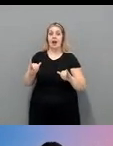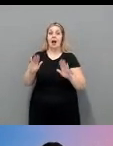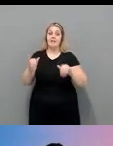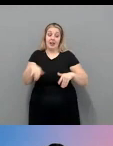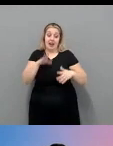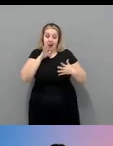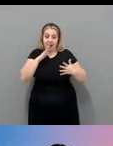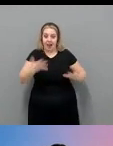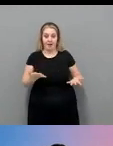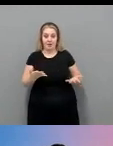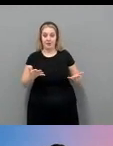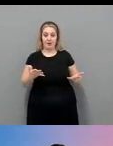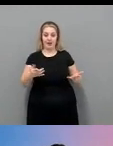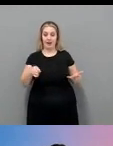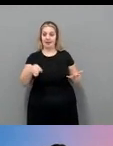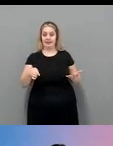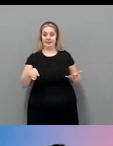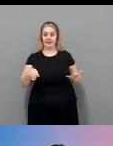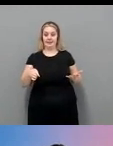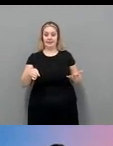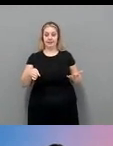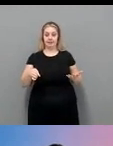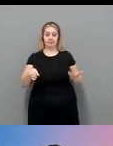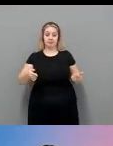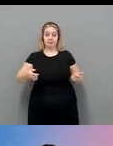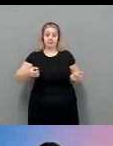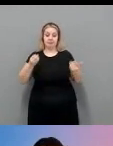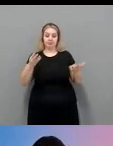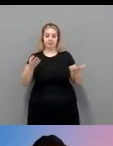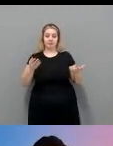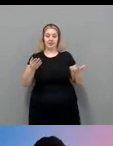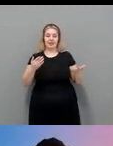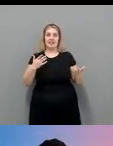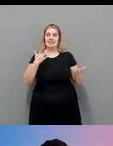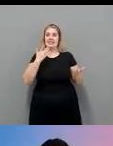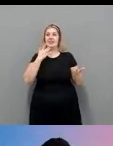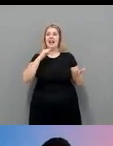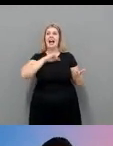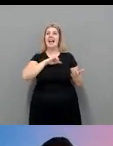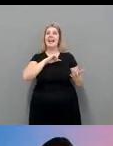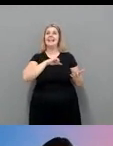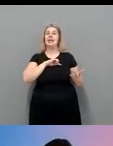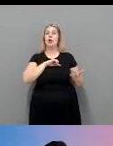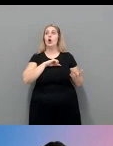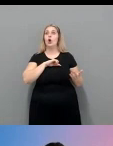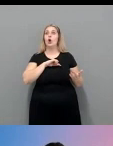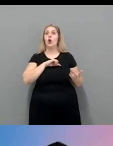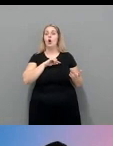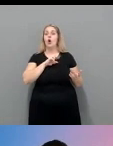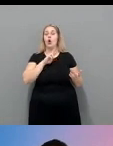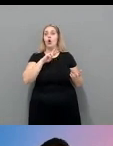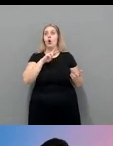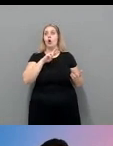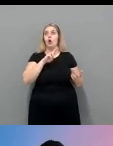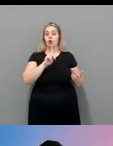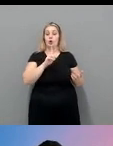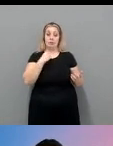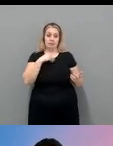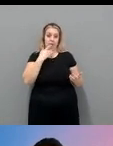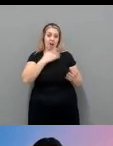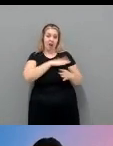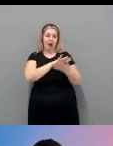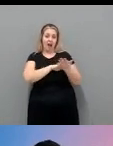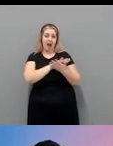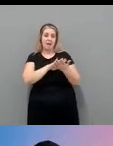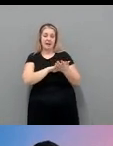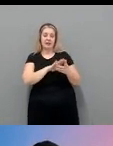en día es, bueno, ya no es que no sea ético, no es que sea moral, ya directamente, como bien venimos hablando y